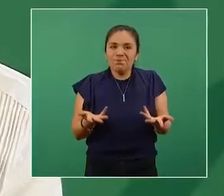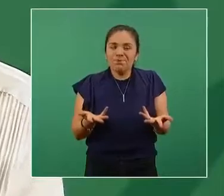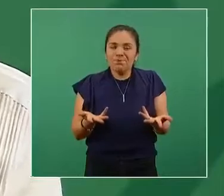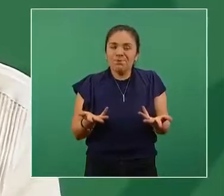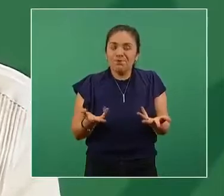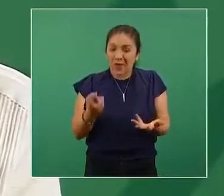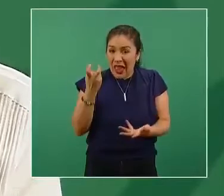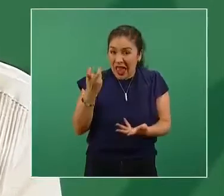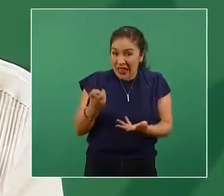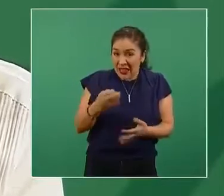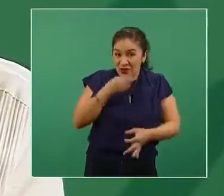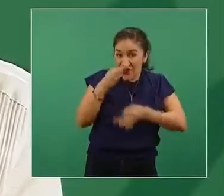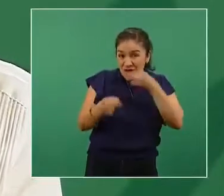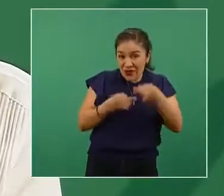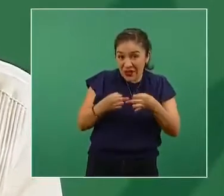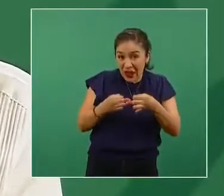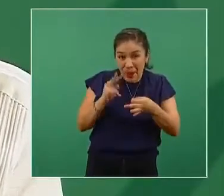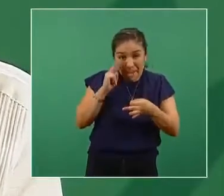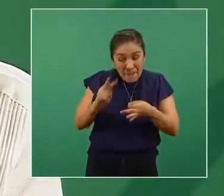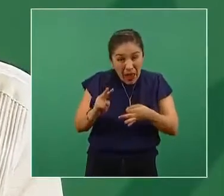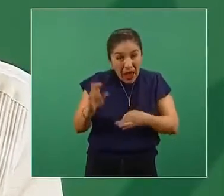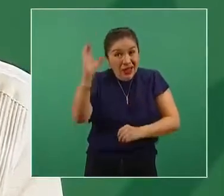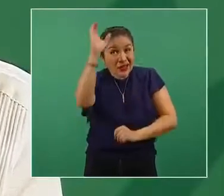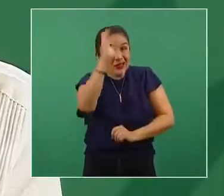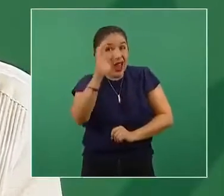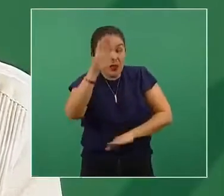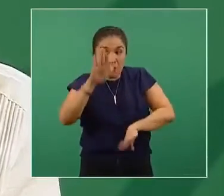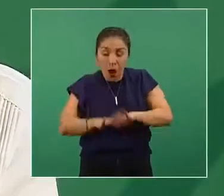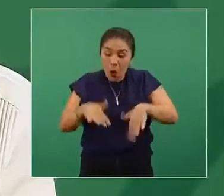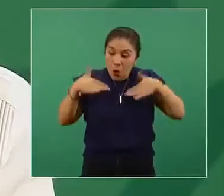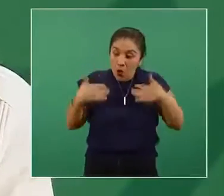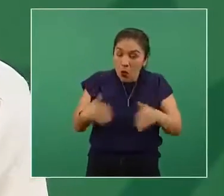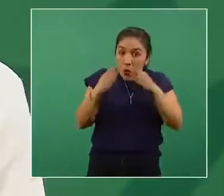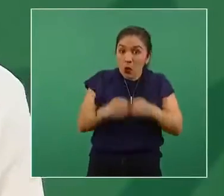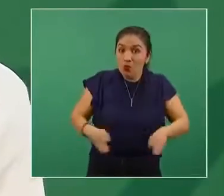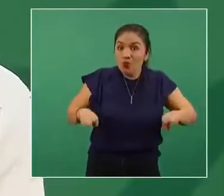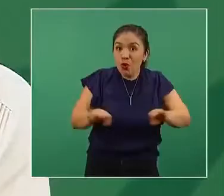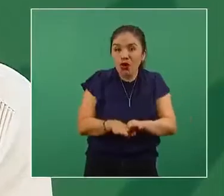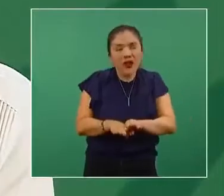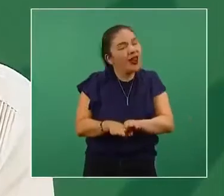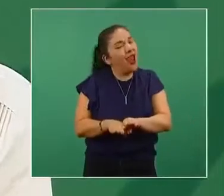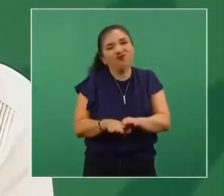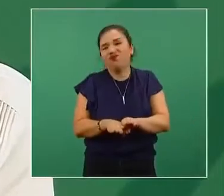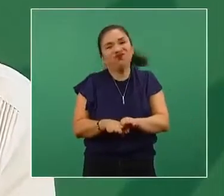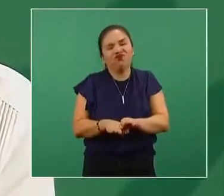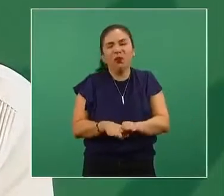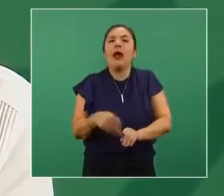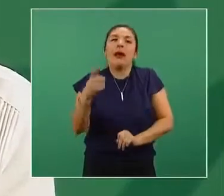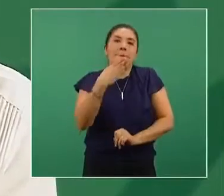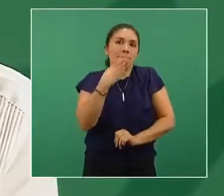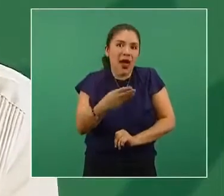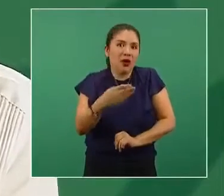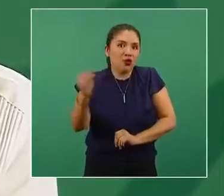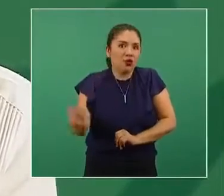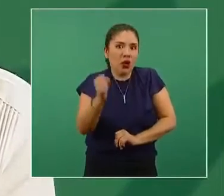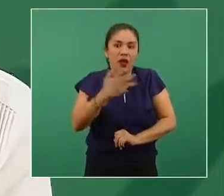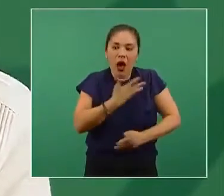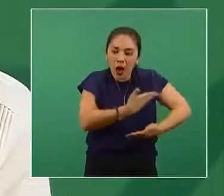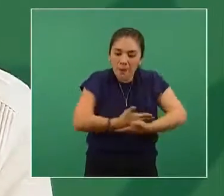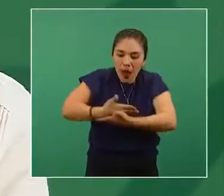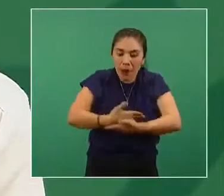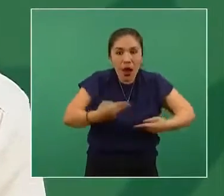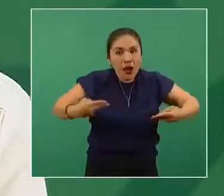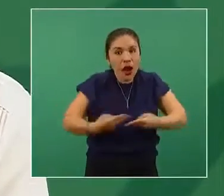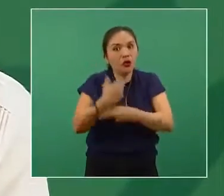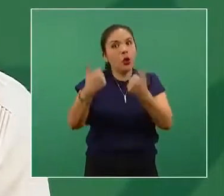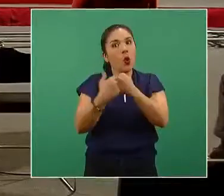Es una noticia de poca relevancia científica en este sentido. Es decir, qué bueno que hay una nena que nace y nace con anticuerpos,